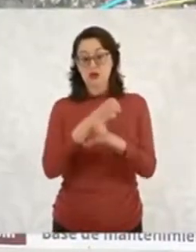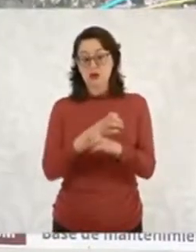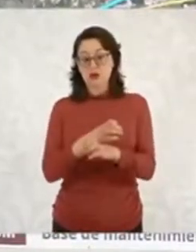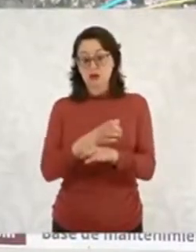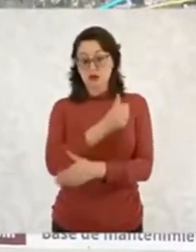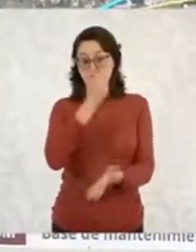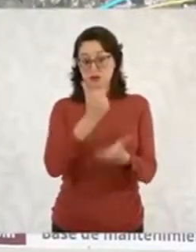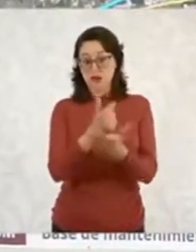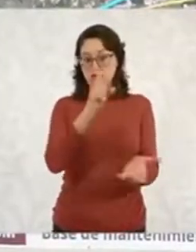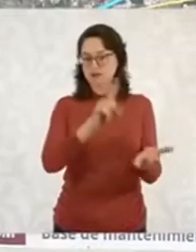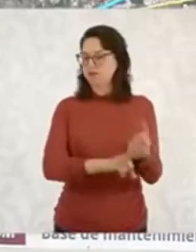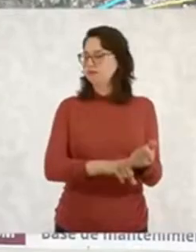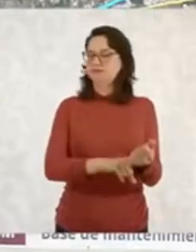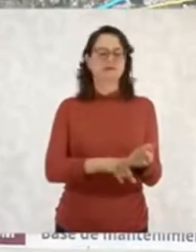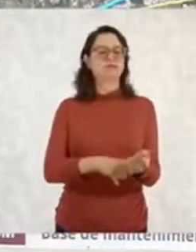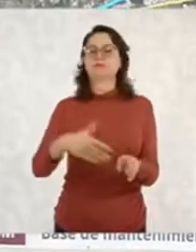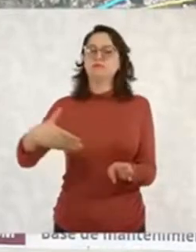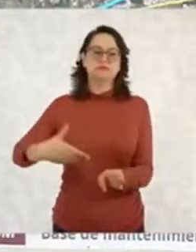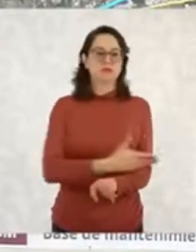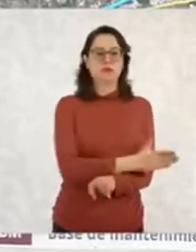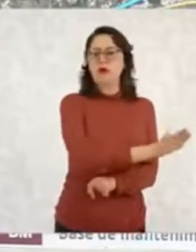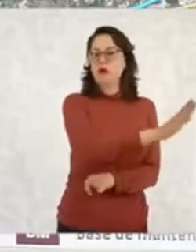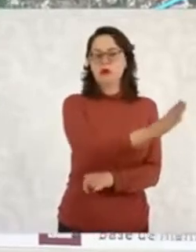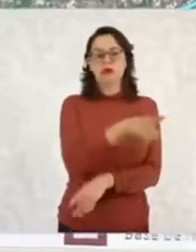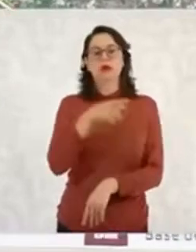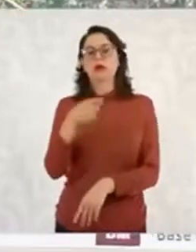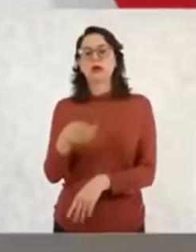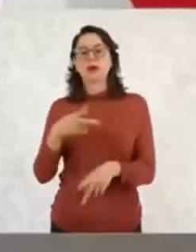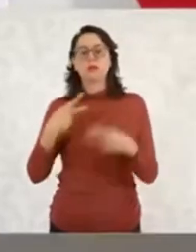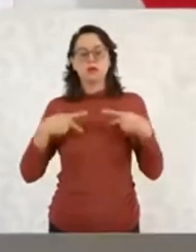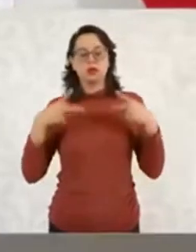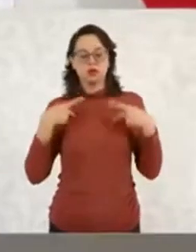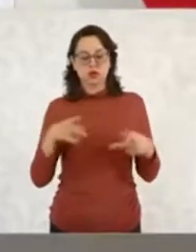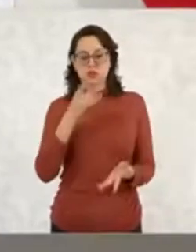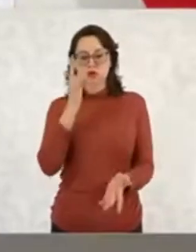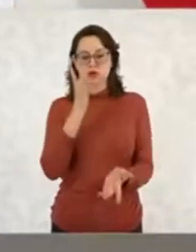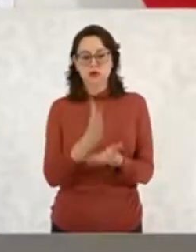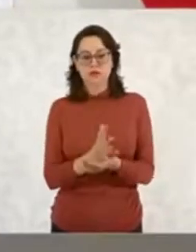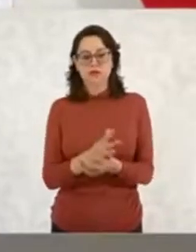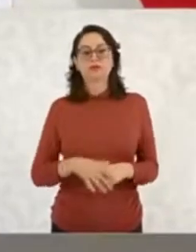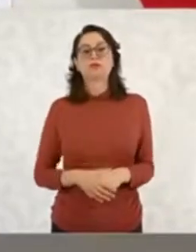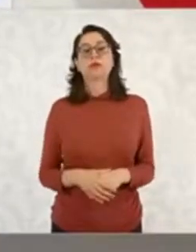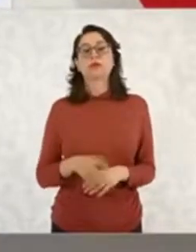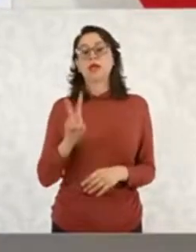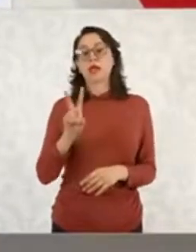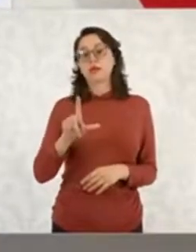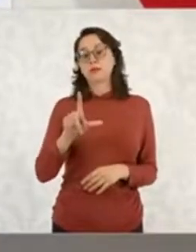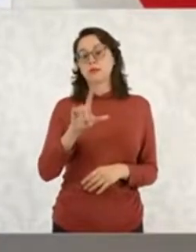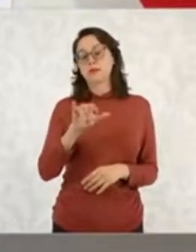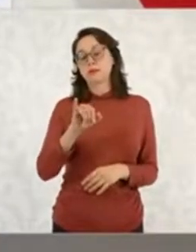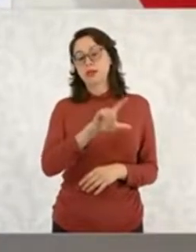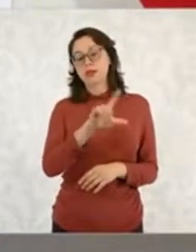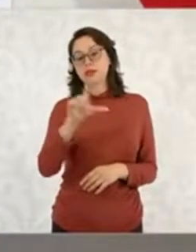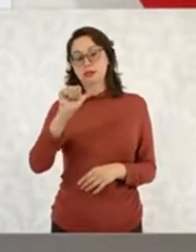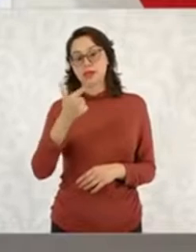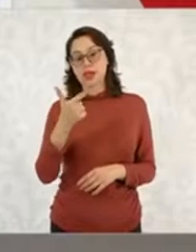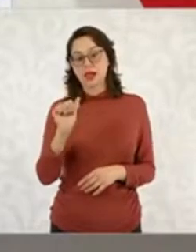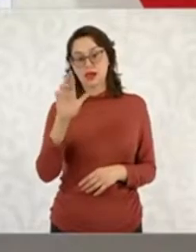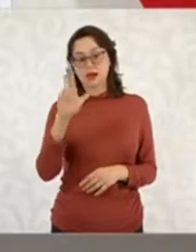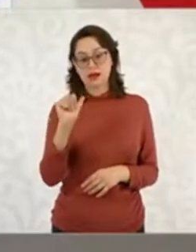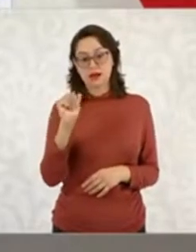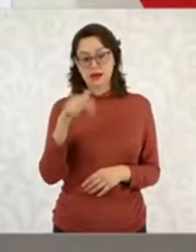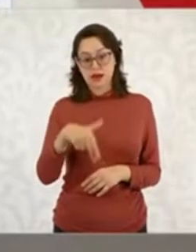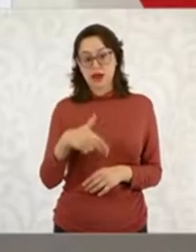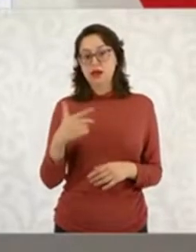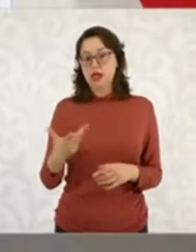y solo el tren de pasajeros entrará a la ciudad. En Villagrán y Cortázar, entre las dos poblaciones, que son poblaciones igual que tienen